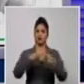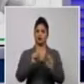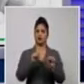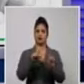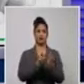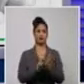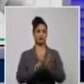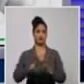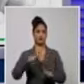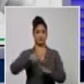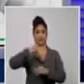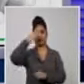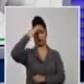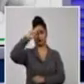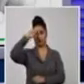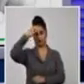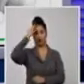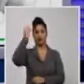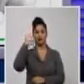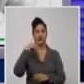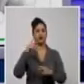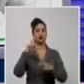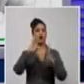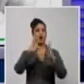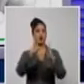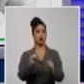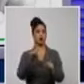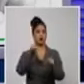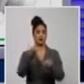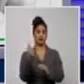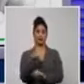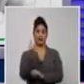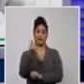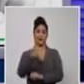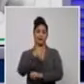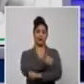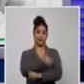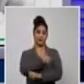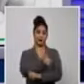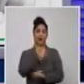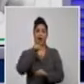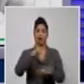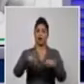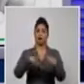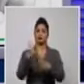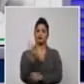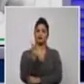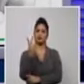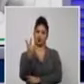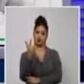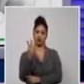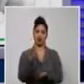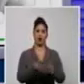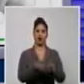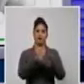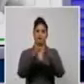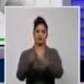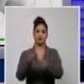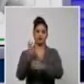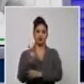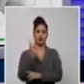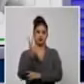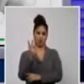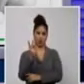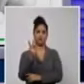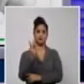los alentadores resultados de la fase 1 y es el segundo candidato vacunal que avanza a fase 2 después de Soberana 02